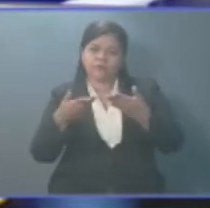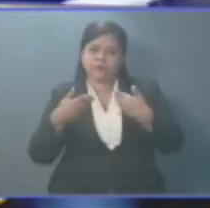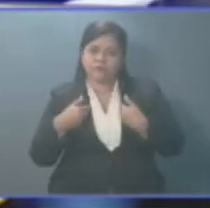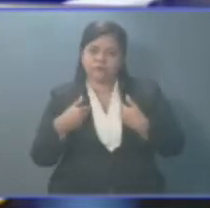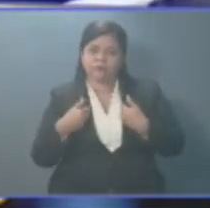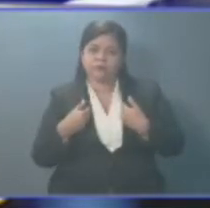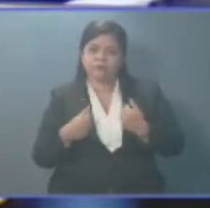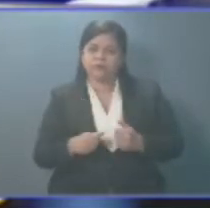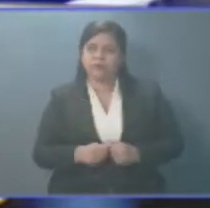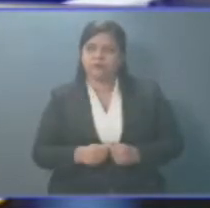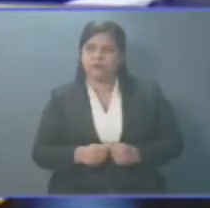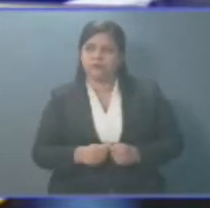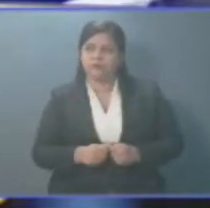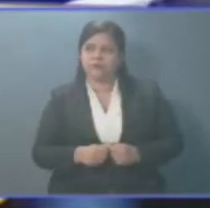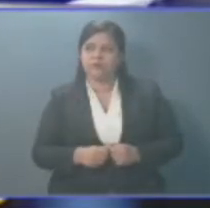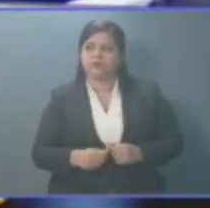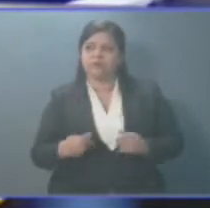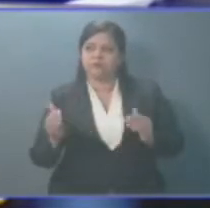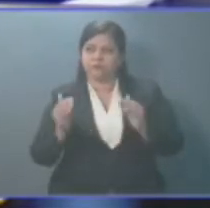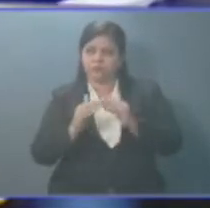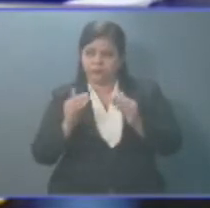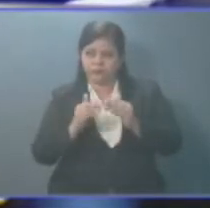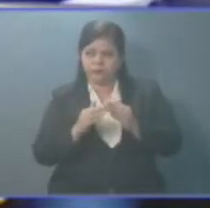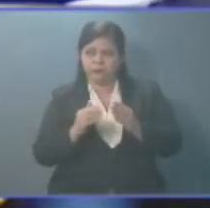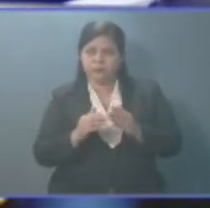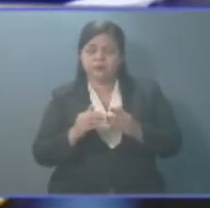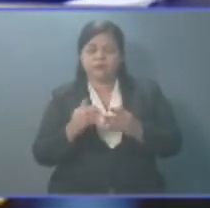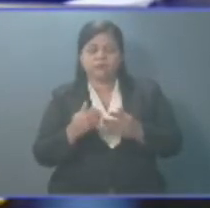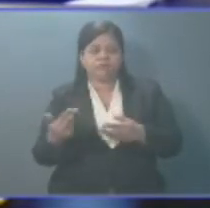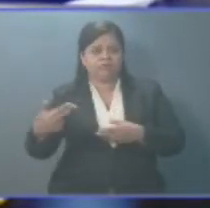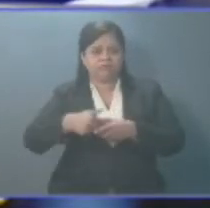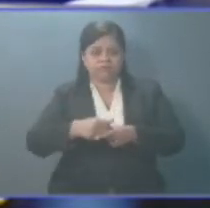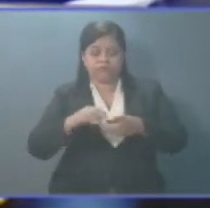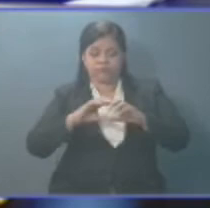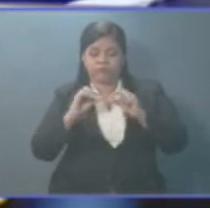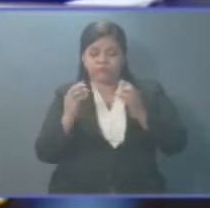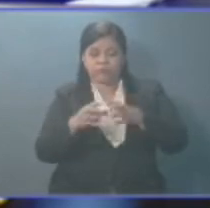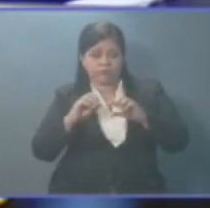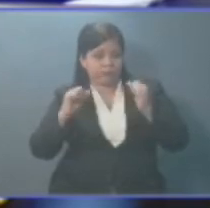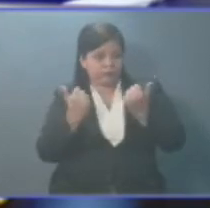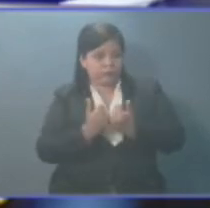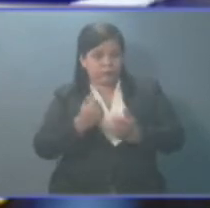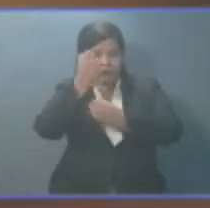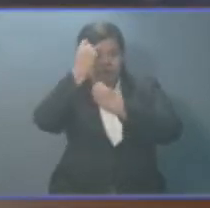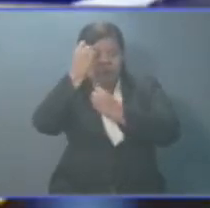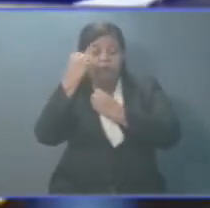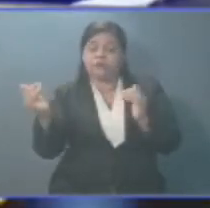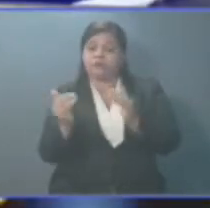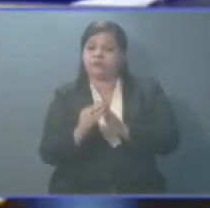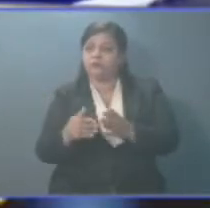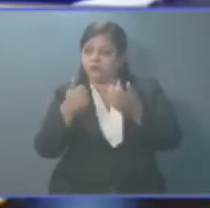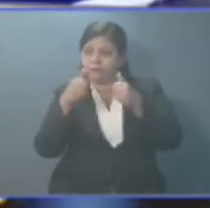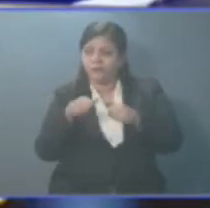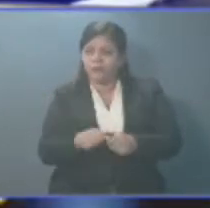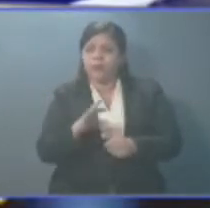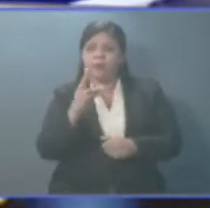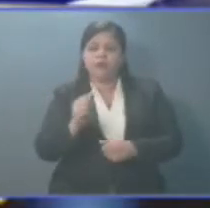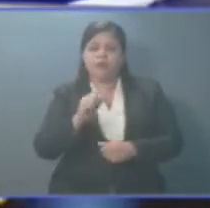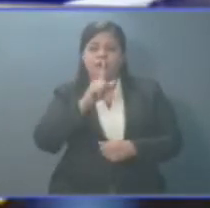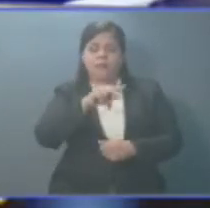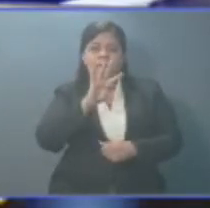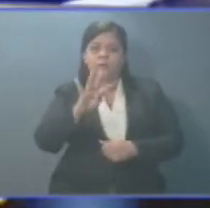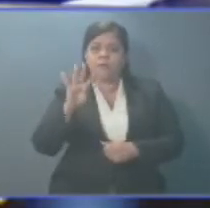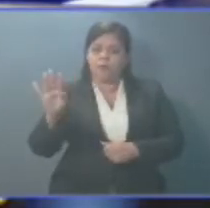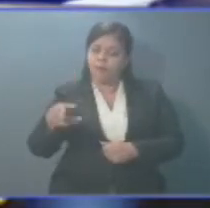de sindicación, así como también hace referencia al convenio 144